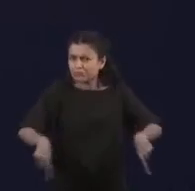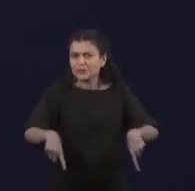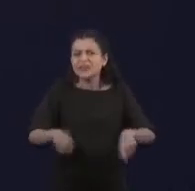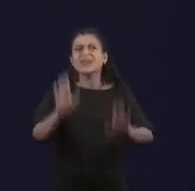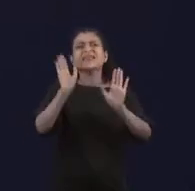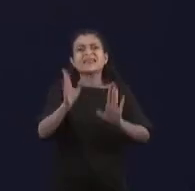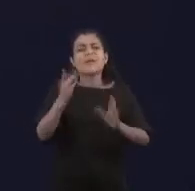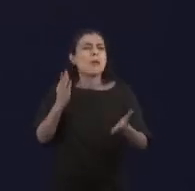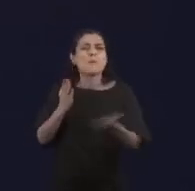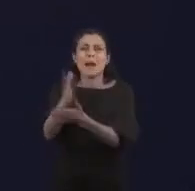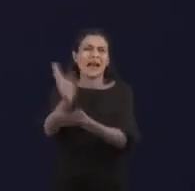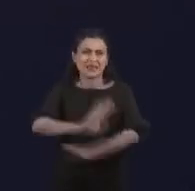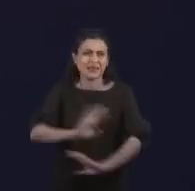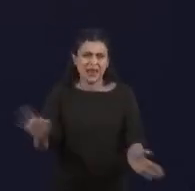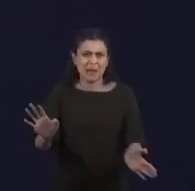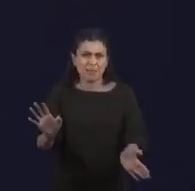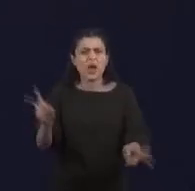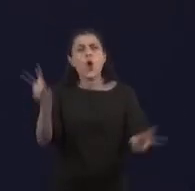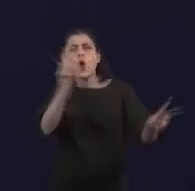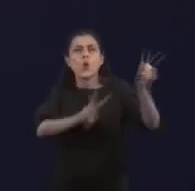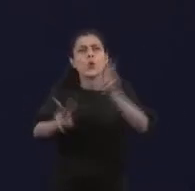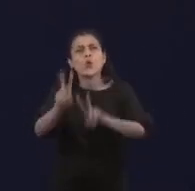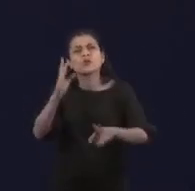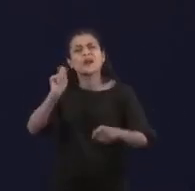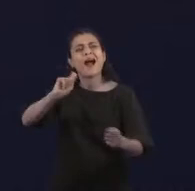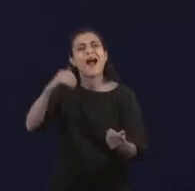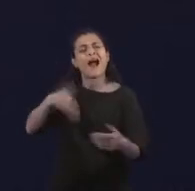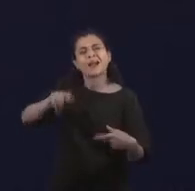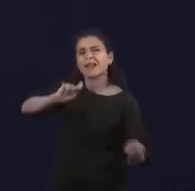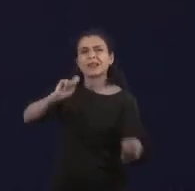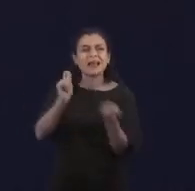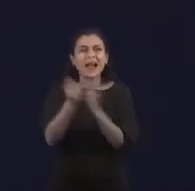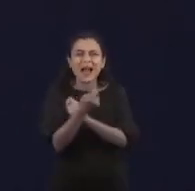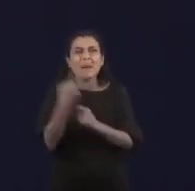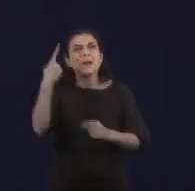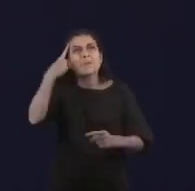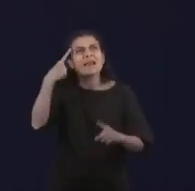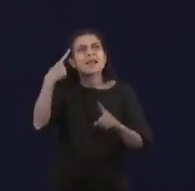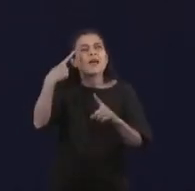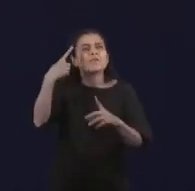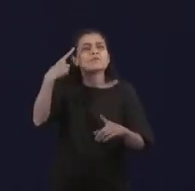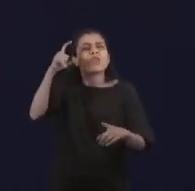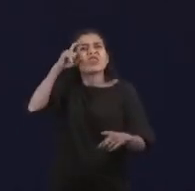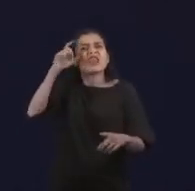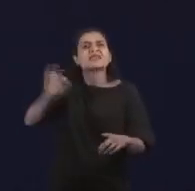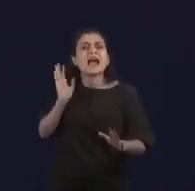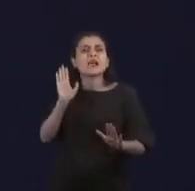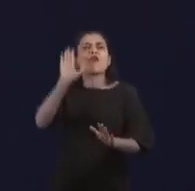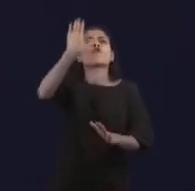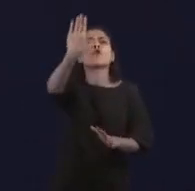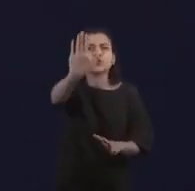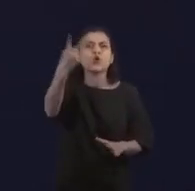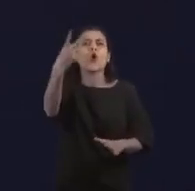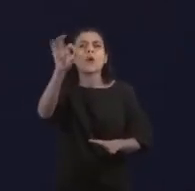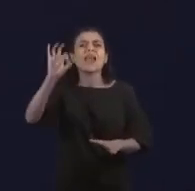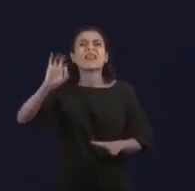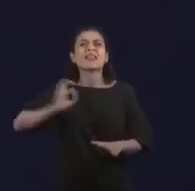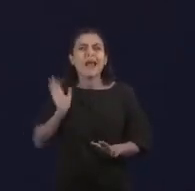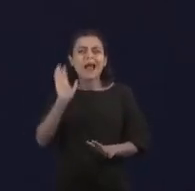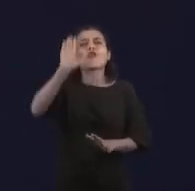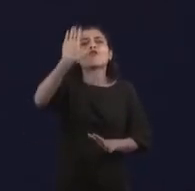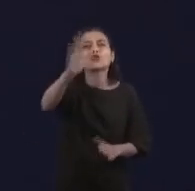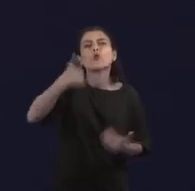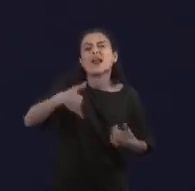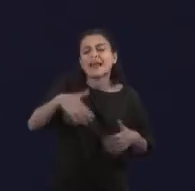a la eternidad, digamos, ¿no? Un proyecto de país de qué queremos, cómo nos vemos dentro de 10 años, cómo nos vemos dentro de 20, cómo nos vemos dentro